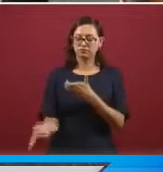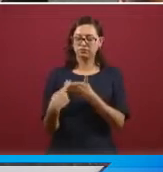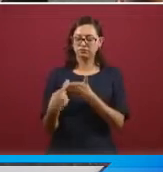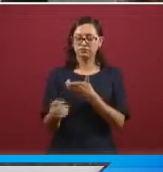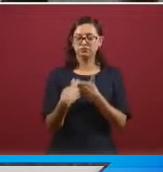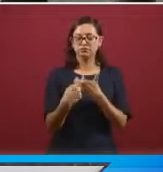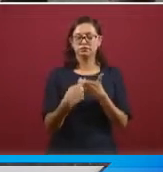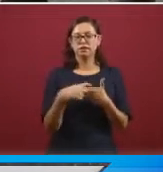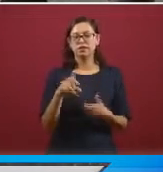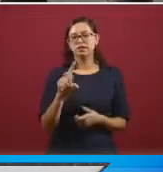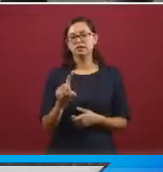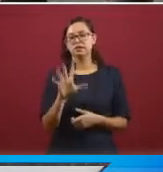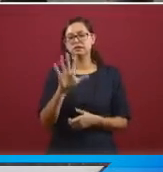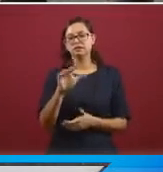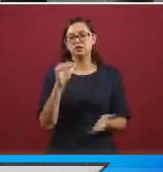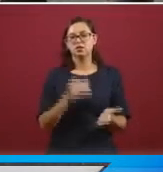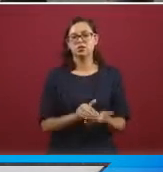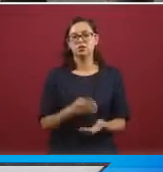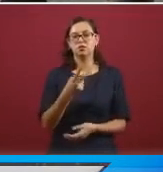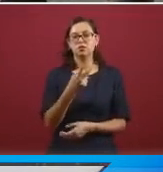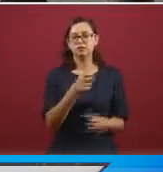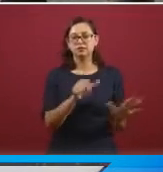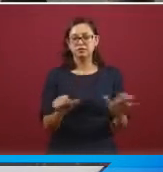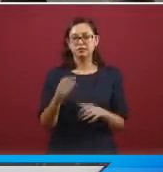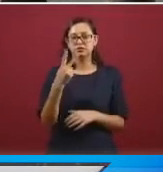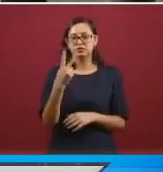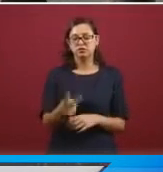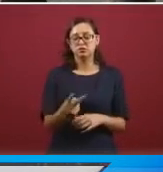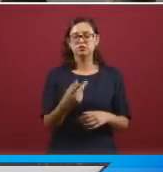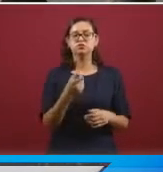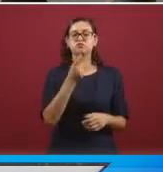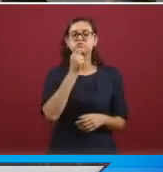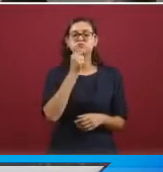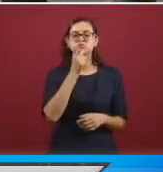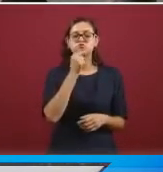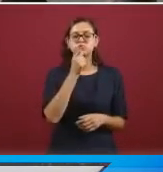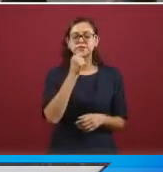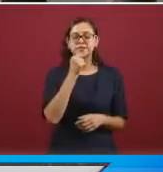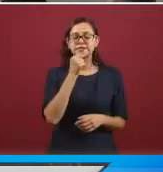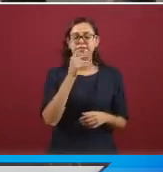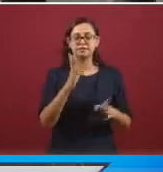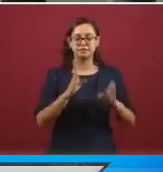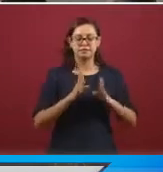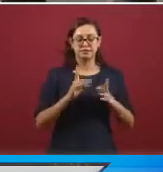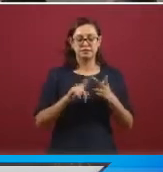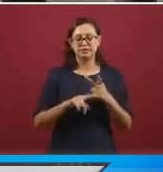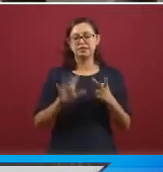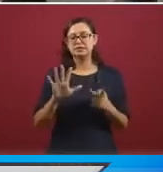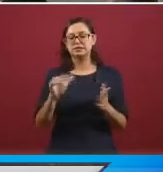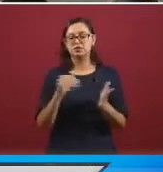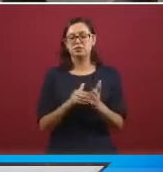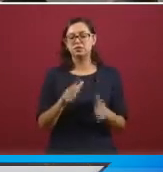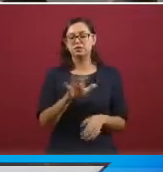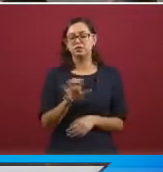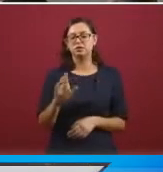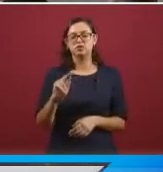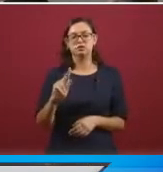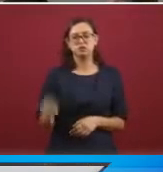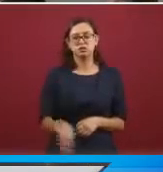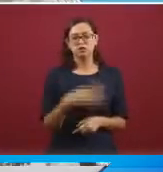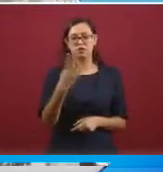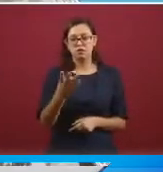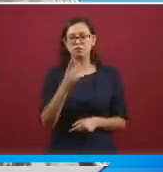de concluir la primera brigada que se integrará a la Guardia Nacional. Para el personal de nuevo ingreso consta de 5 meses y estarán listos